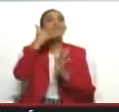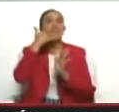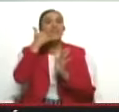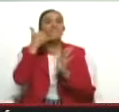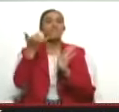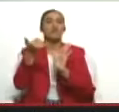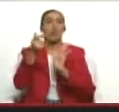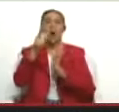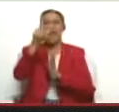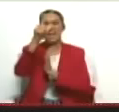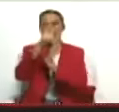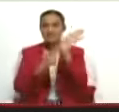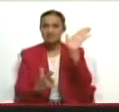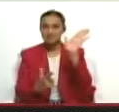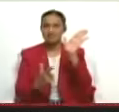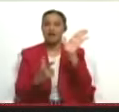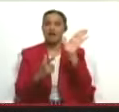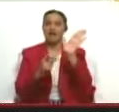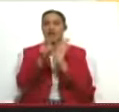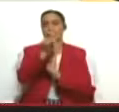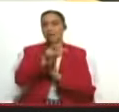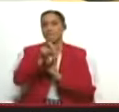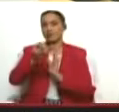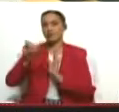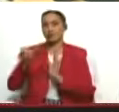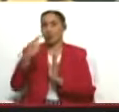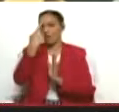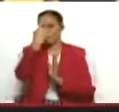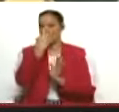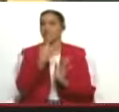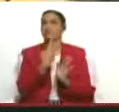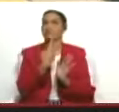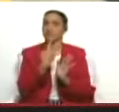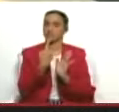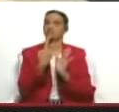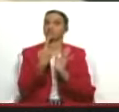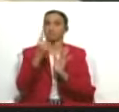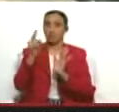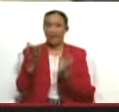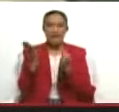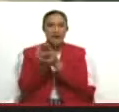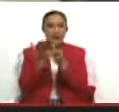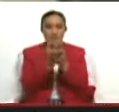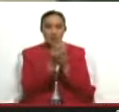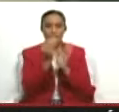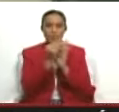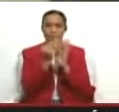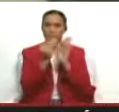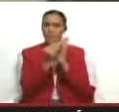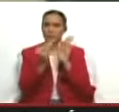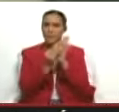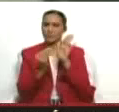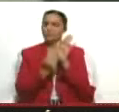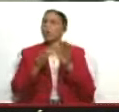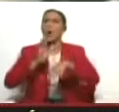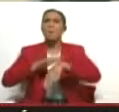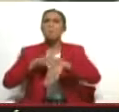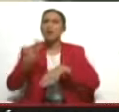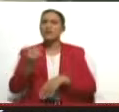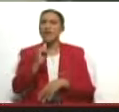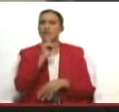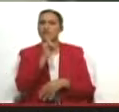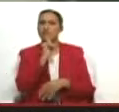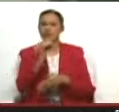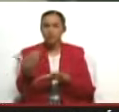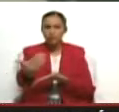en estas evidencias que si me permites acá en estas carpetas explíqueme porque un activista de Derechos Humanos entre comillas